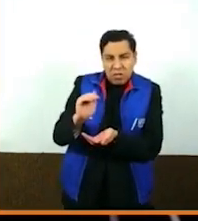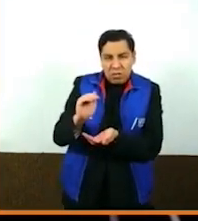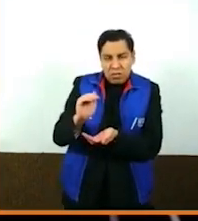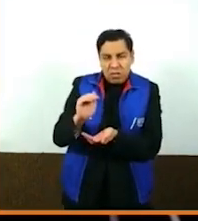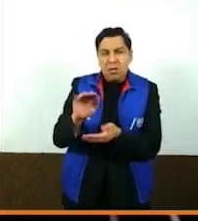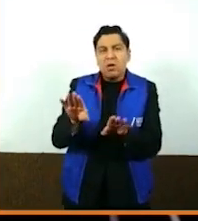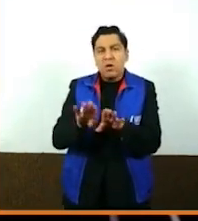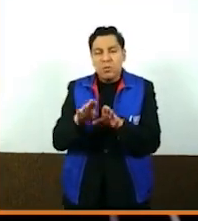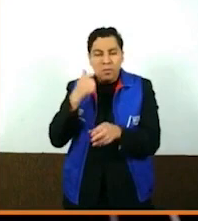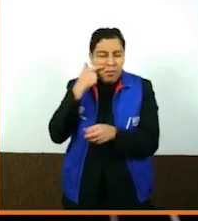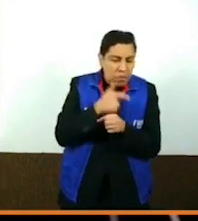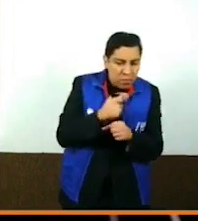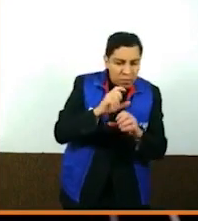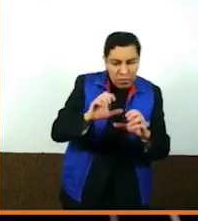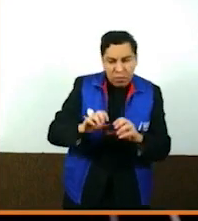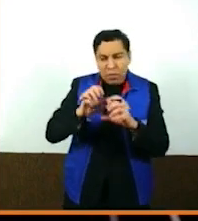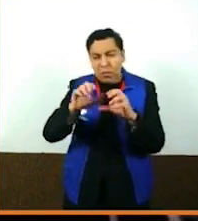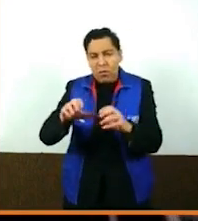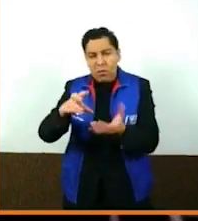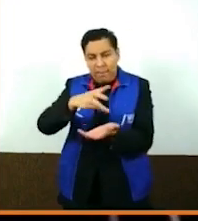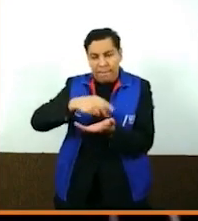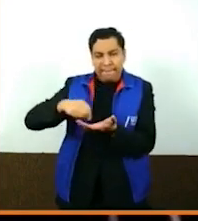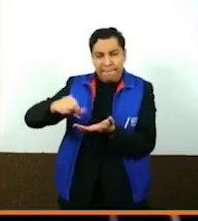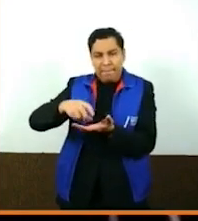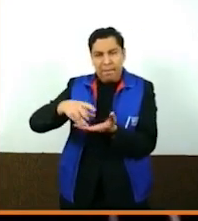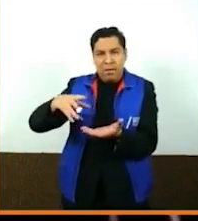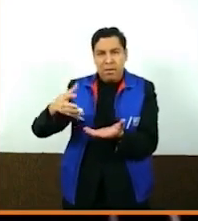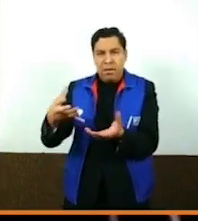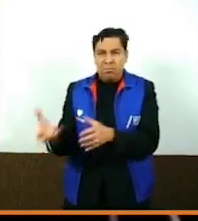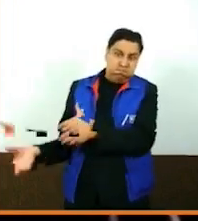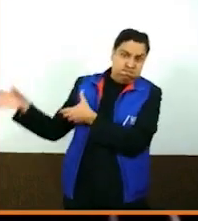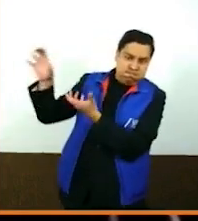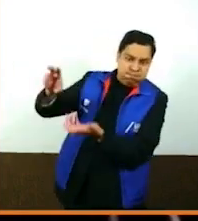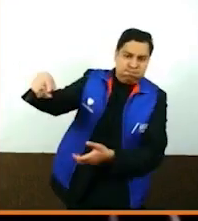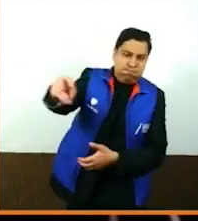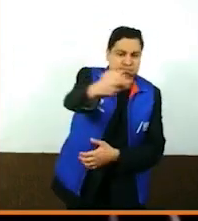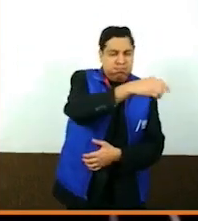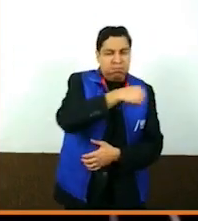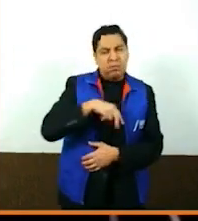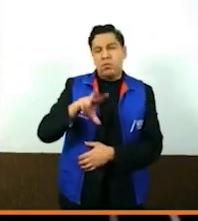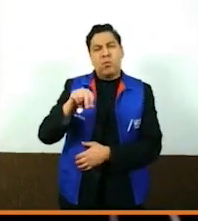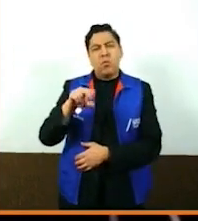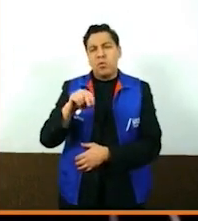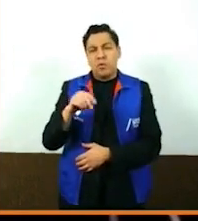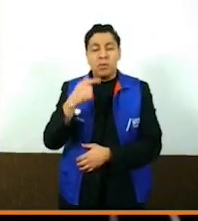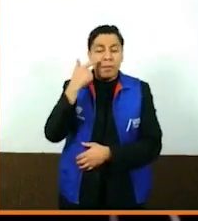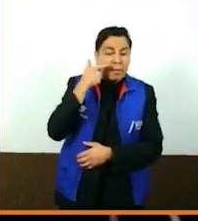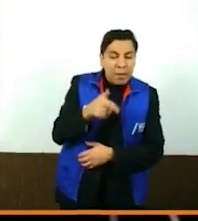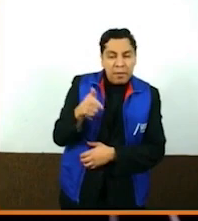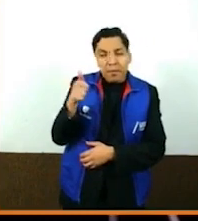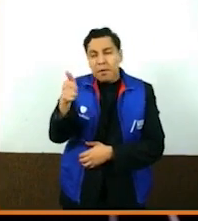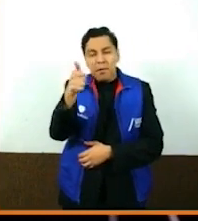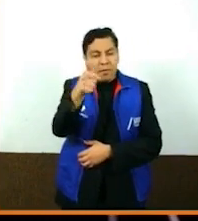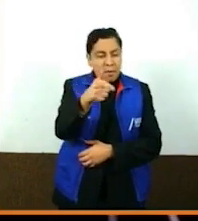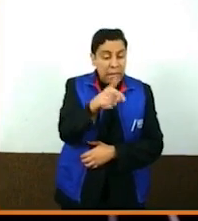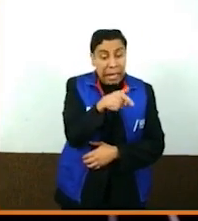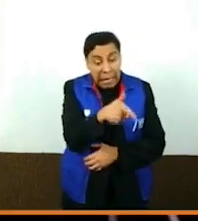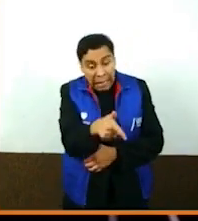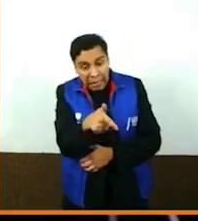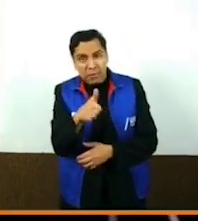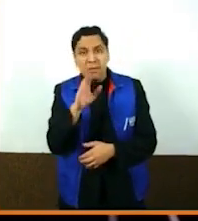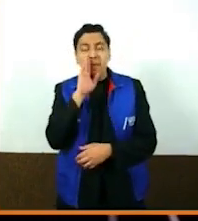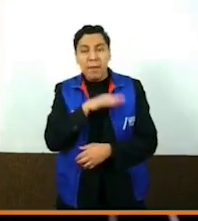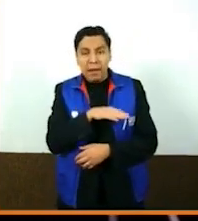consecuencia, menor uso de plaguicidas. ¿Por qué? Pues porque el agricultor tiene mayor visibilidad y solo pone donde se